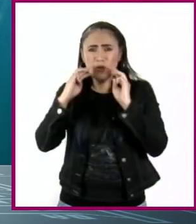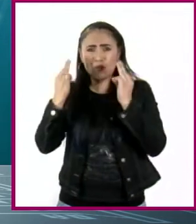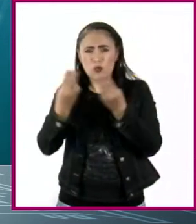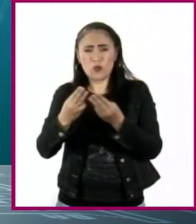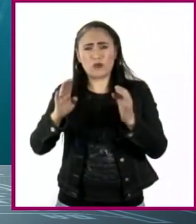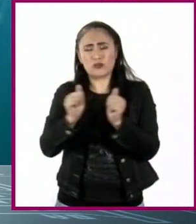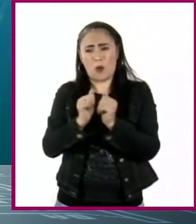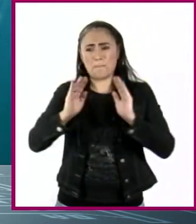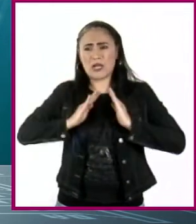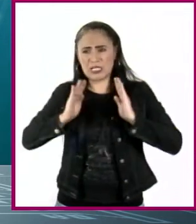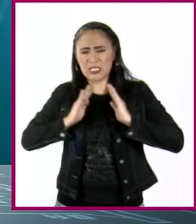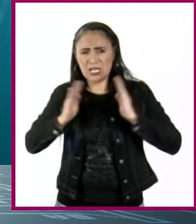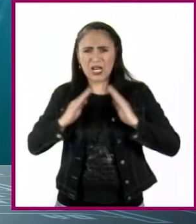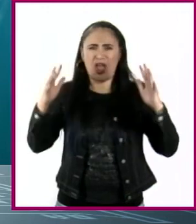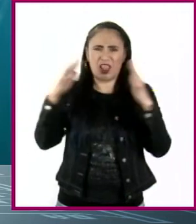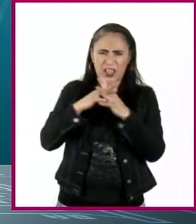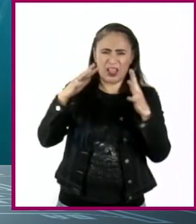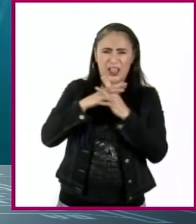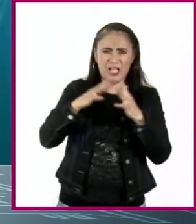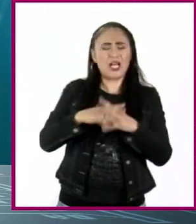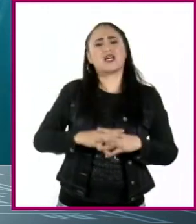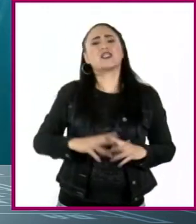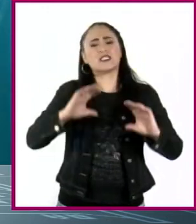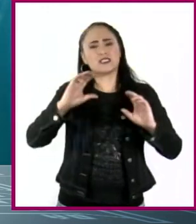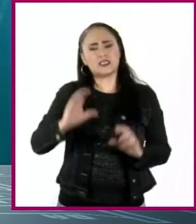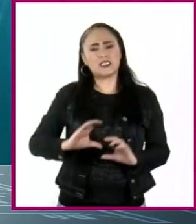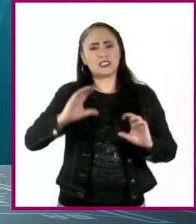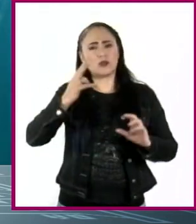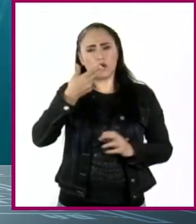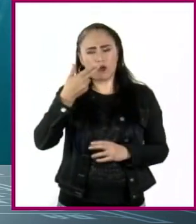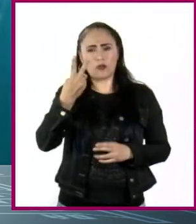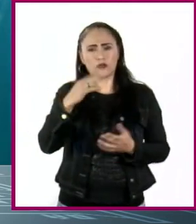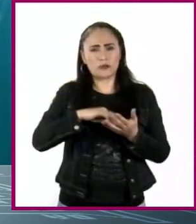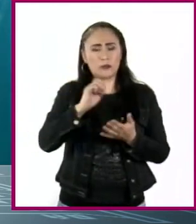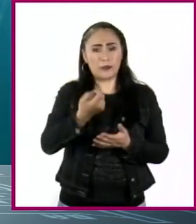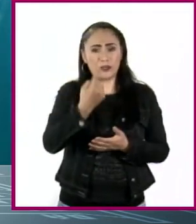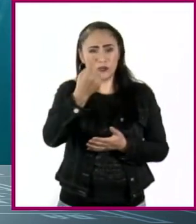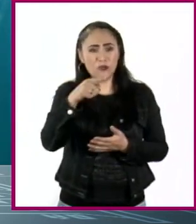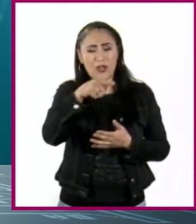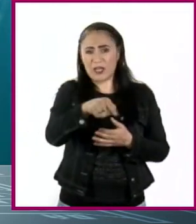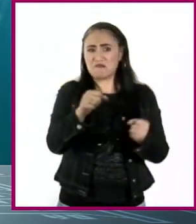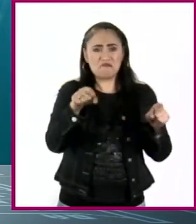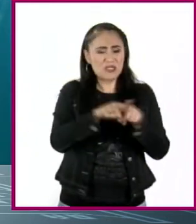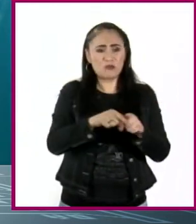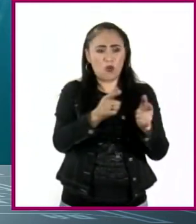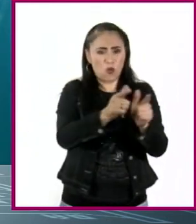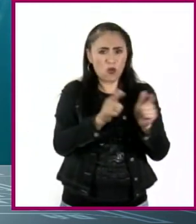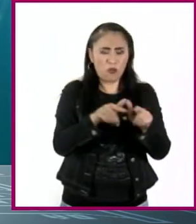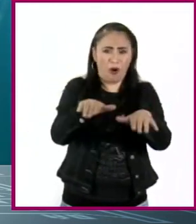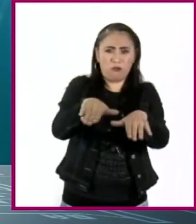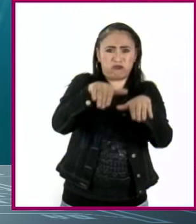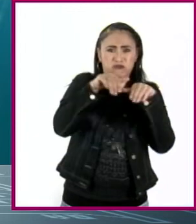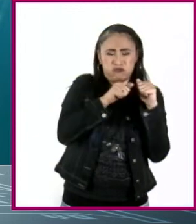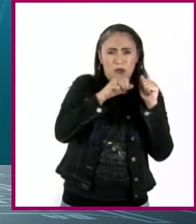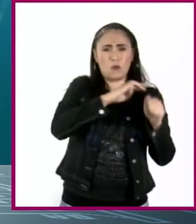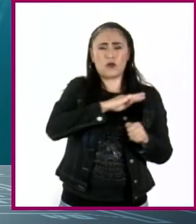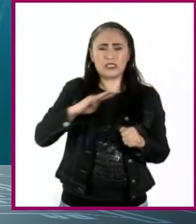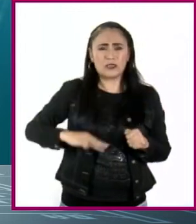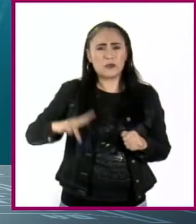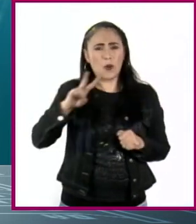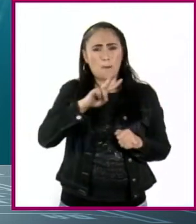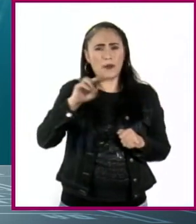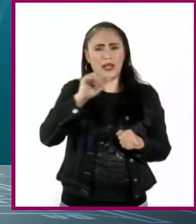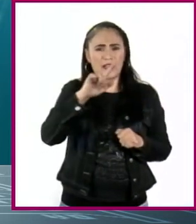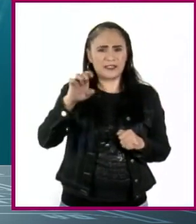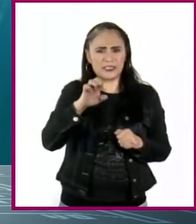paramilitares. En Chihuahua, durante 2021 se registraron 2 episodios de desplazamiento. Uno fue en el municipio de Valle de